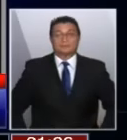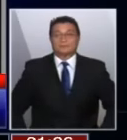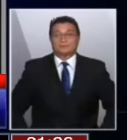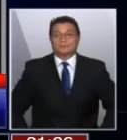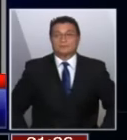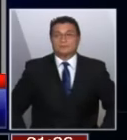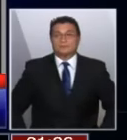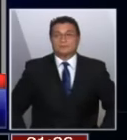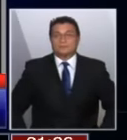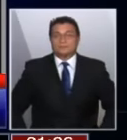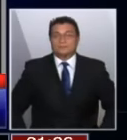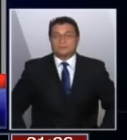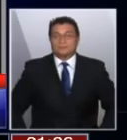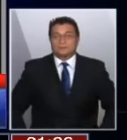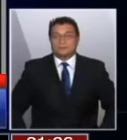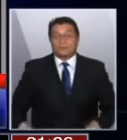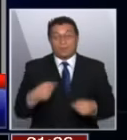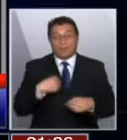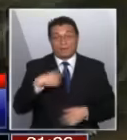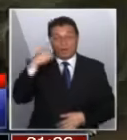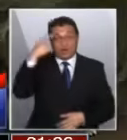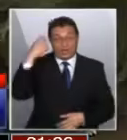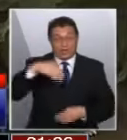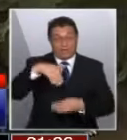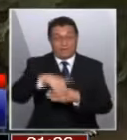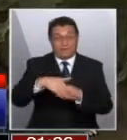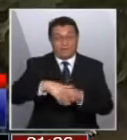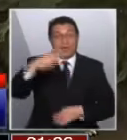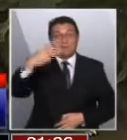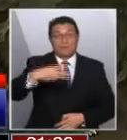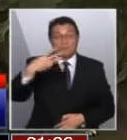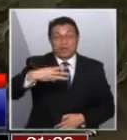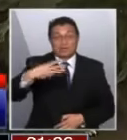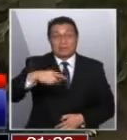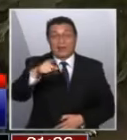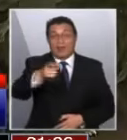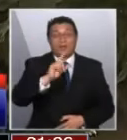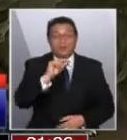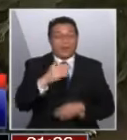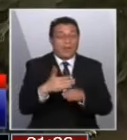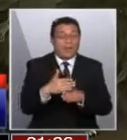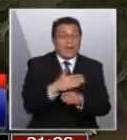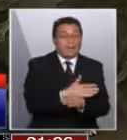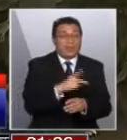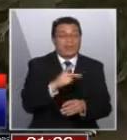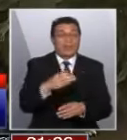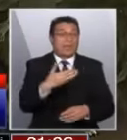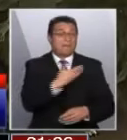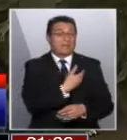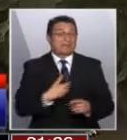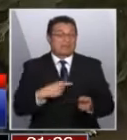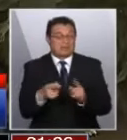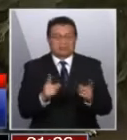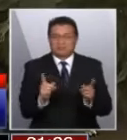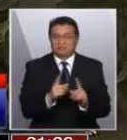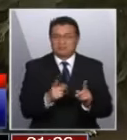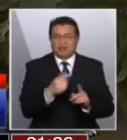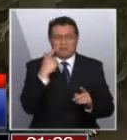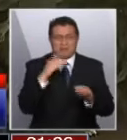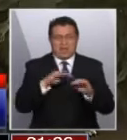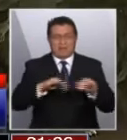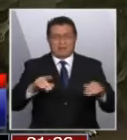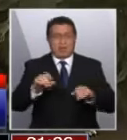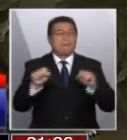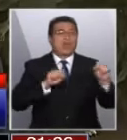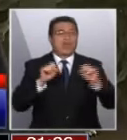usted Yo creo que las elecciones municipales no van a ser la previa de las presidenciales yo creo que eso yo creo la